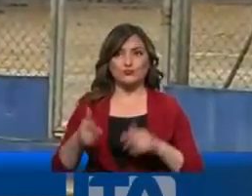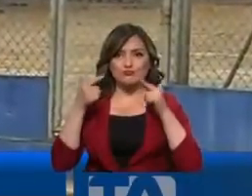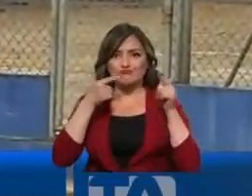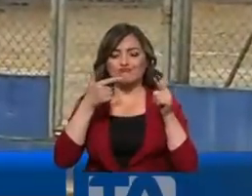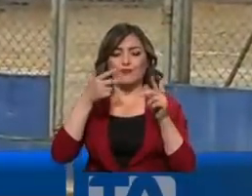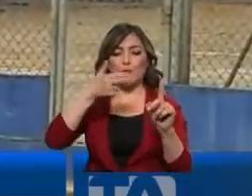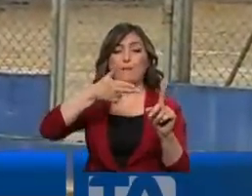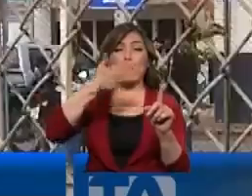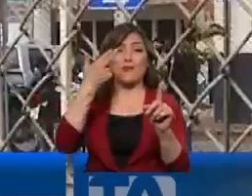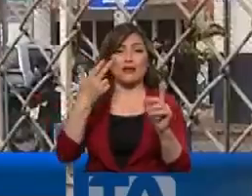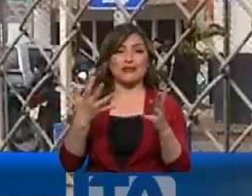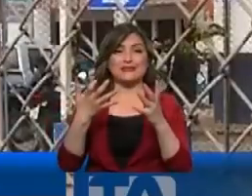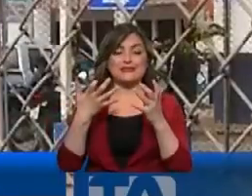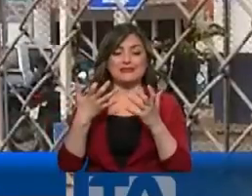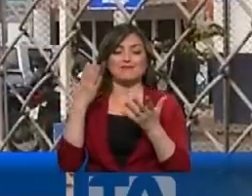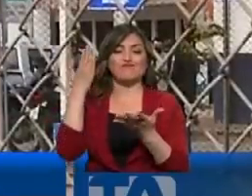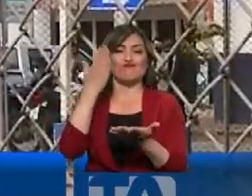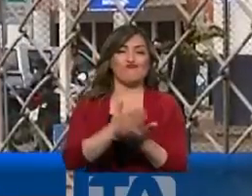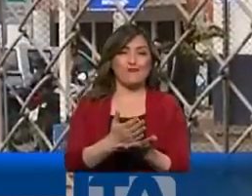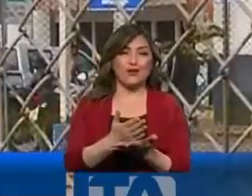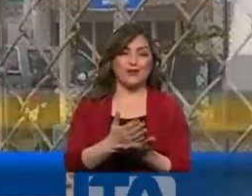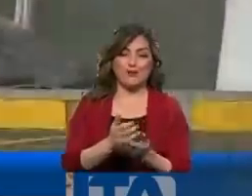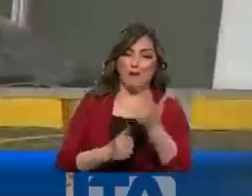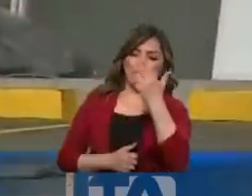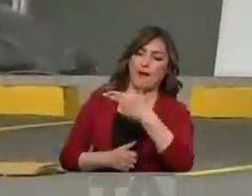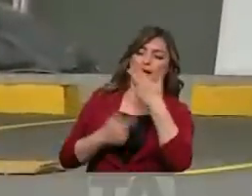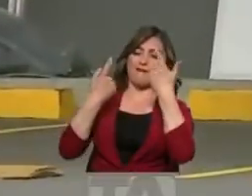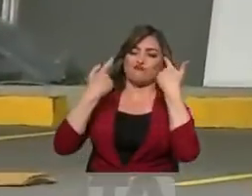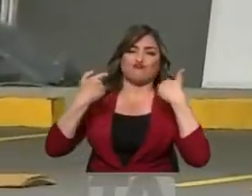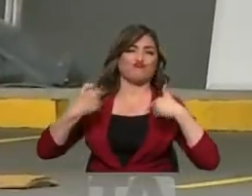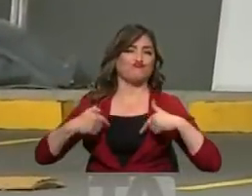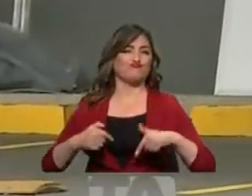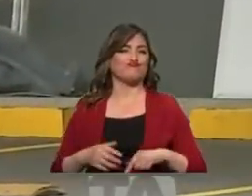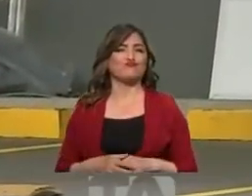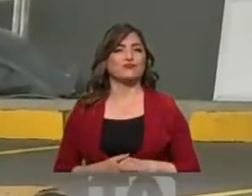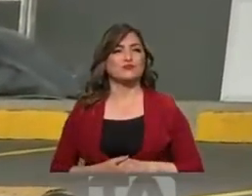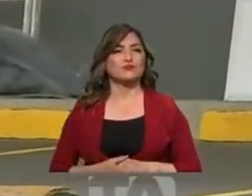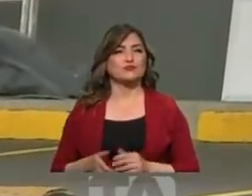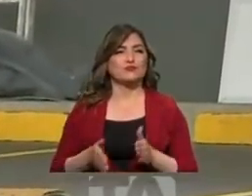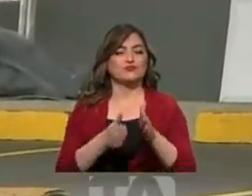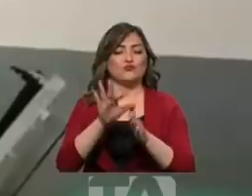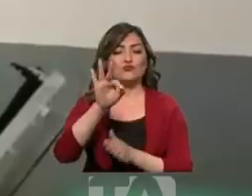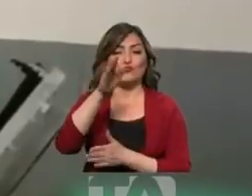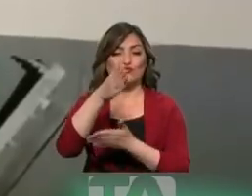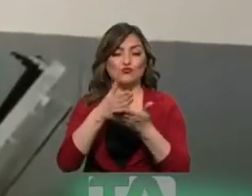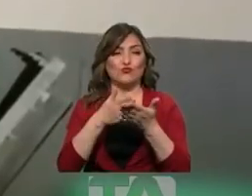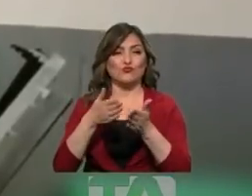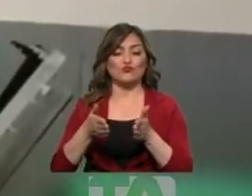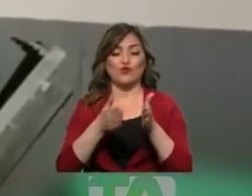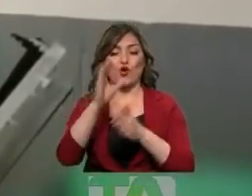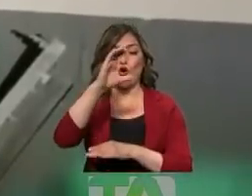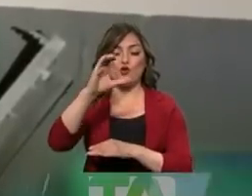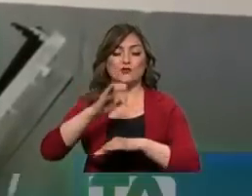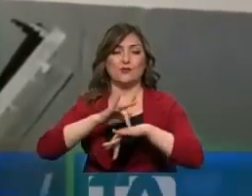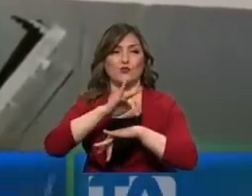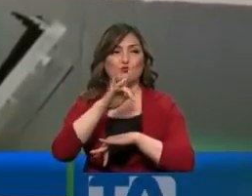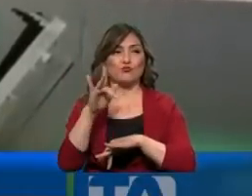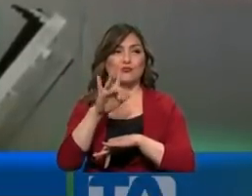resultó herido por tratar de evitar el cometimiento del delito. Por otro lado, en el kilómetro 9.5 de la vía La Costa, en horas de la